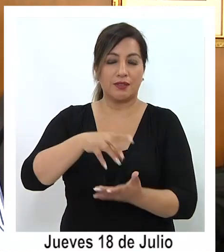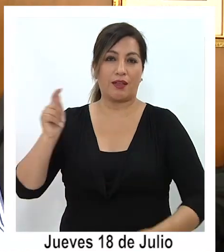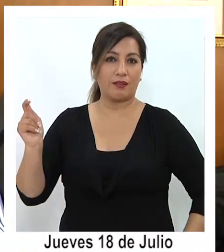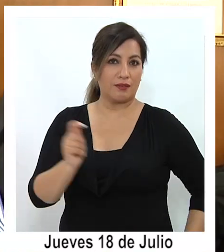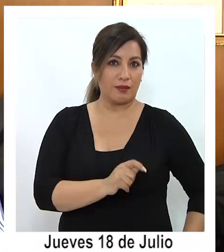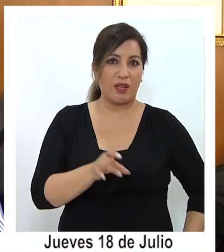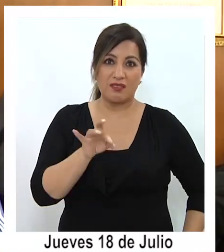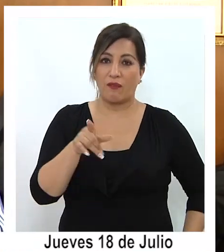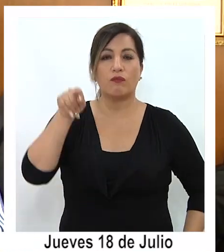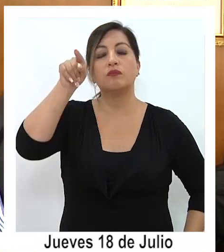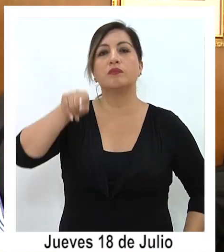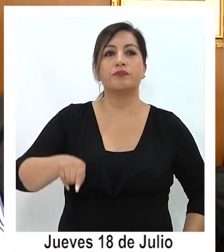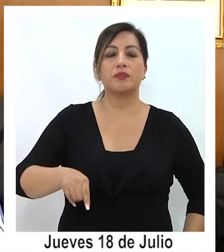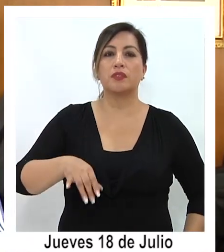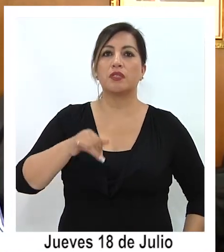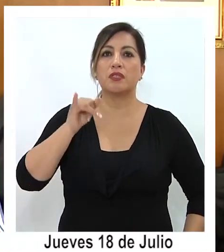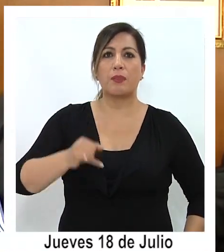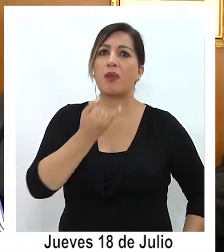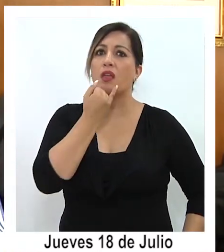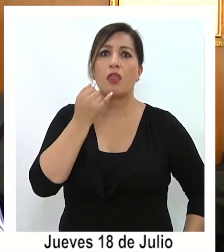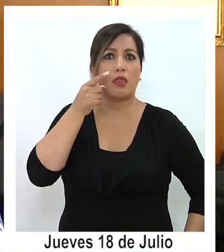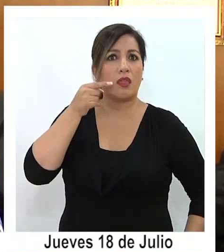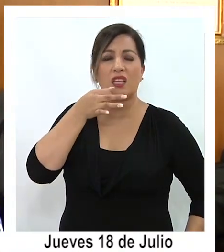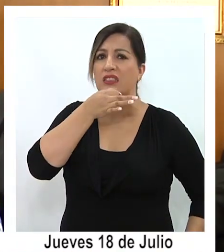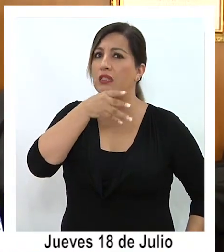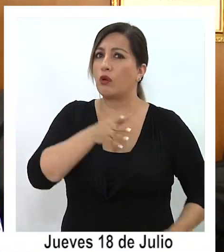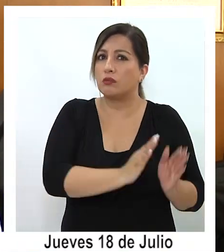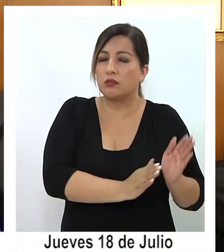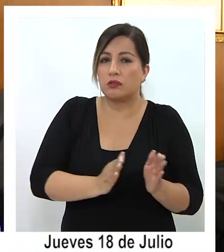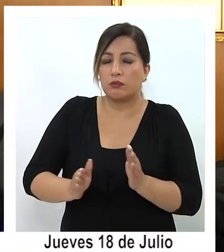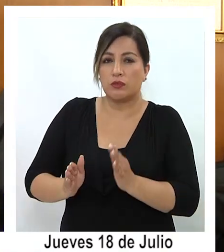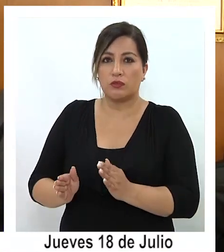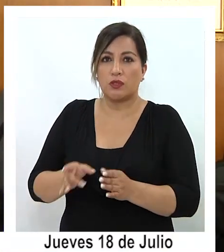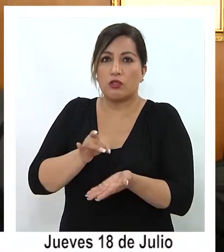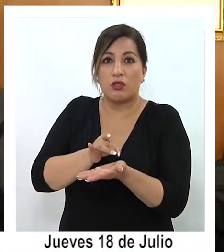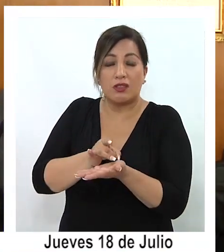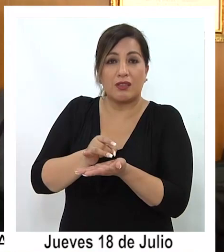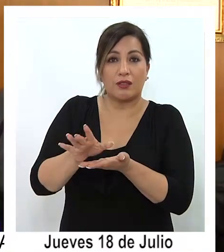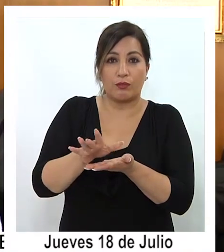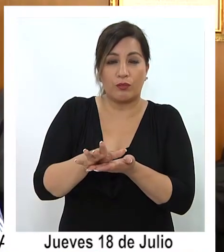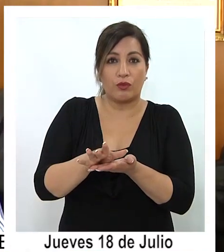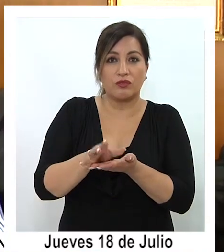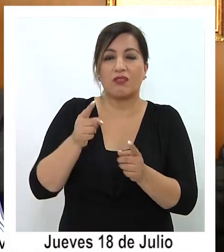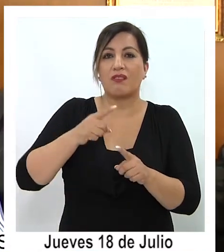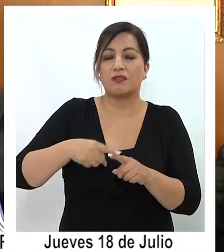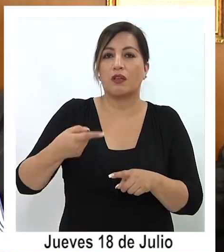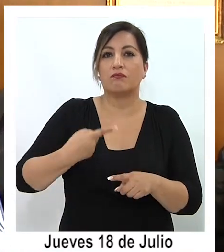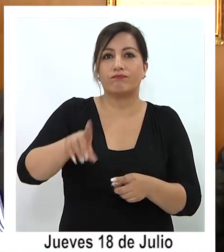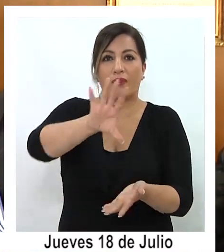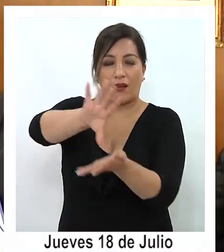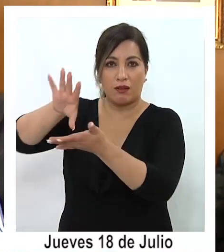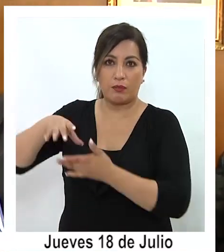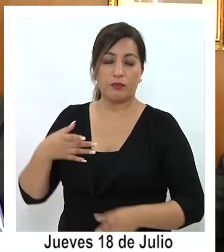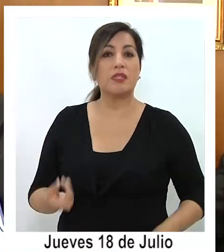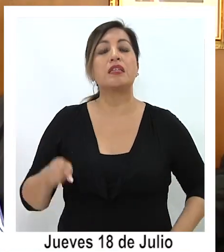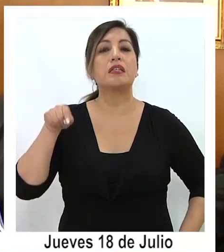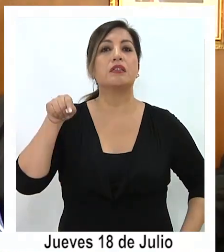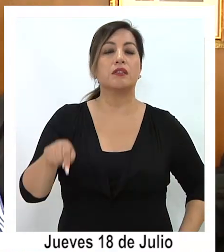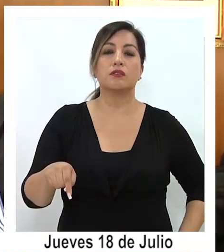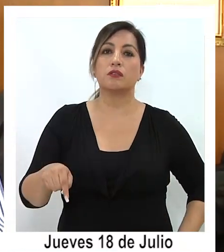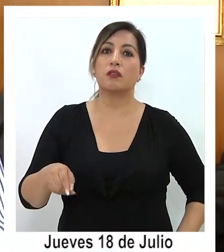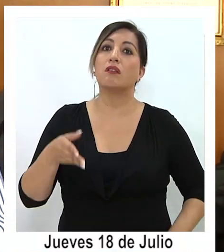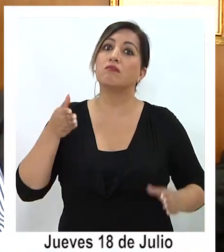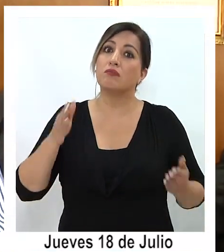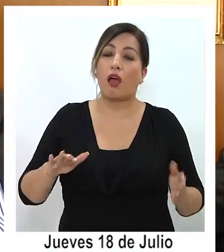de Tarapacá. Constantemente el señor intendente ha hecho ese proceso también de expulsión, de generar esa resolución. Así que